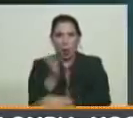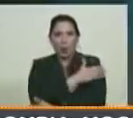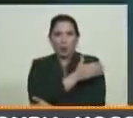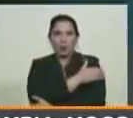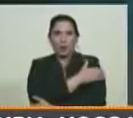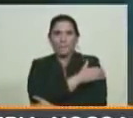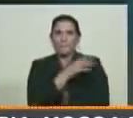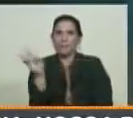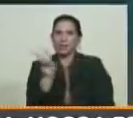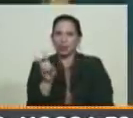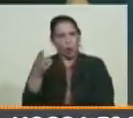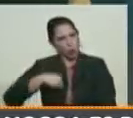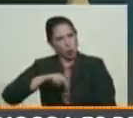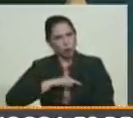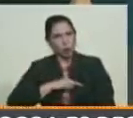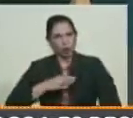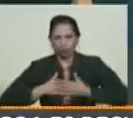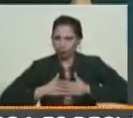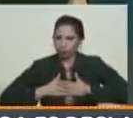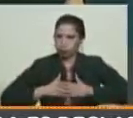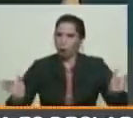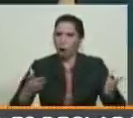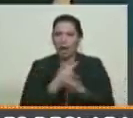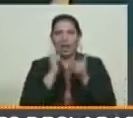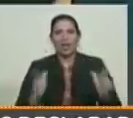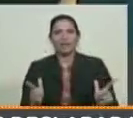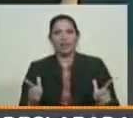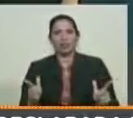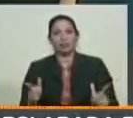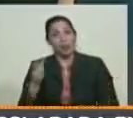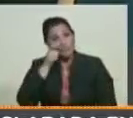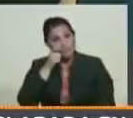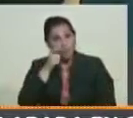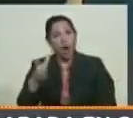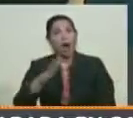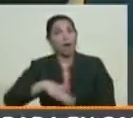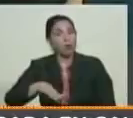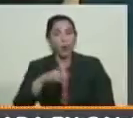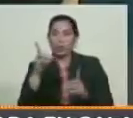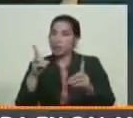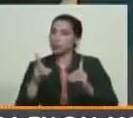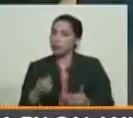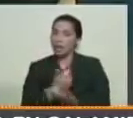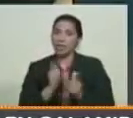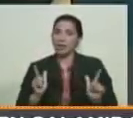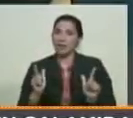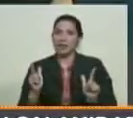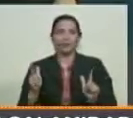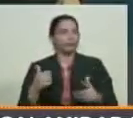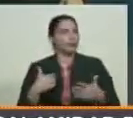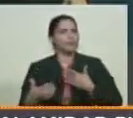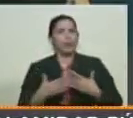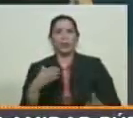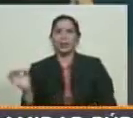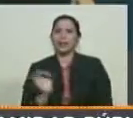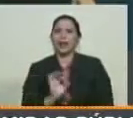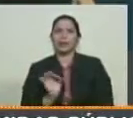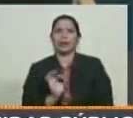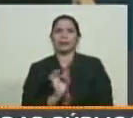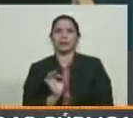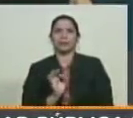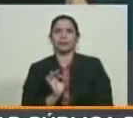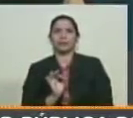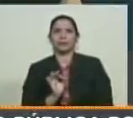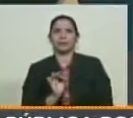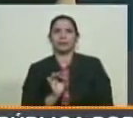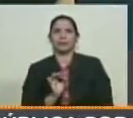Nosotros estamos dispuestos a ser libres. Cuando un pueblo está dispuesto a ser libre, no les importa nada ni nadie. Está